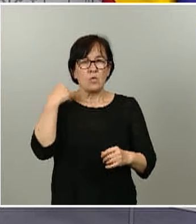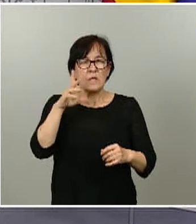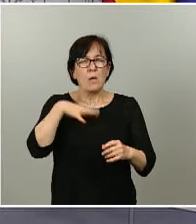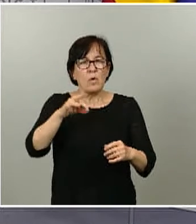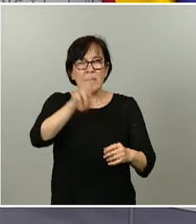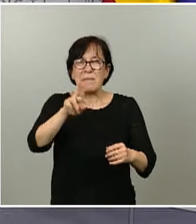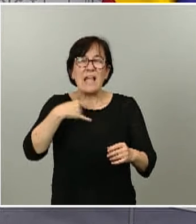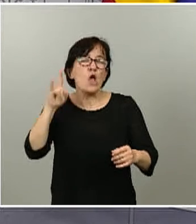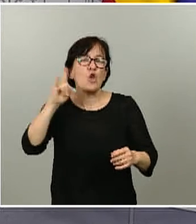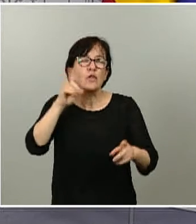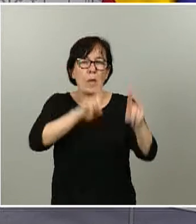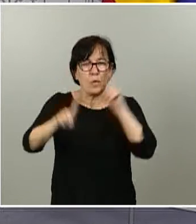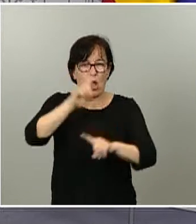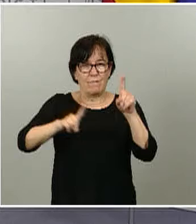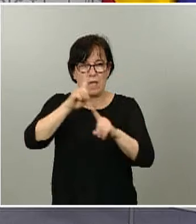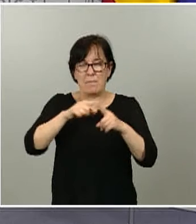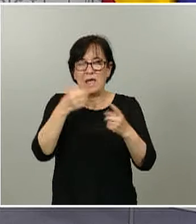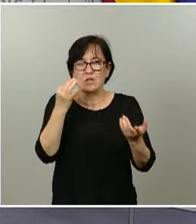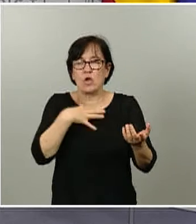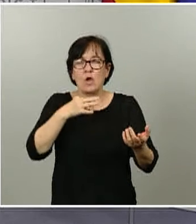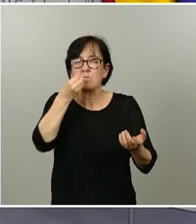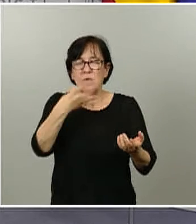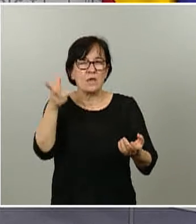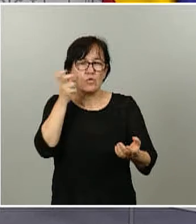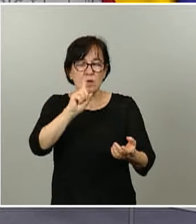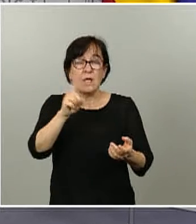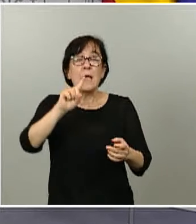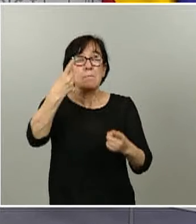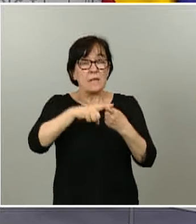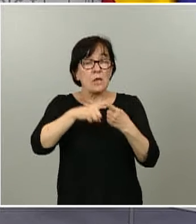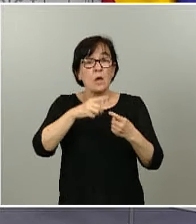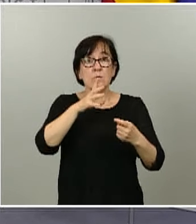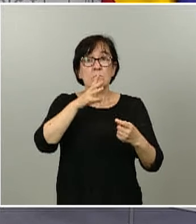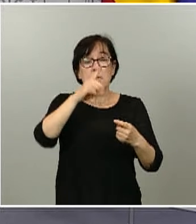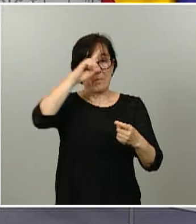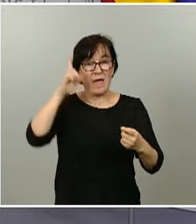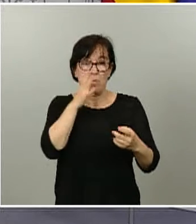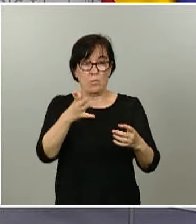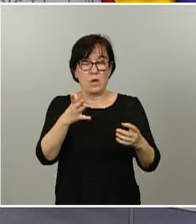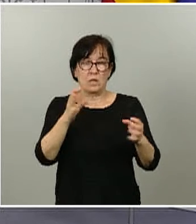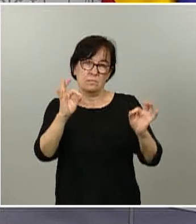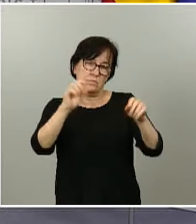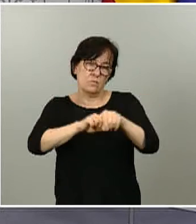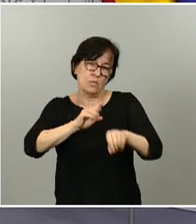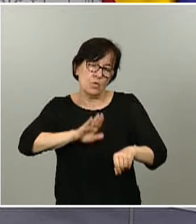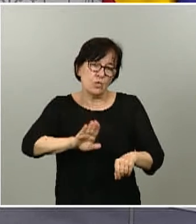Sí, soy Noelia de Onda Madrid. La primera pregunta es si creen que Madrid, por su especial particularidad, por la incidencia de